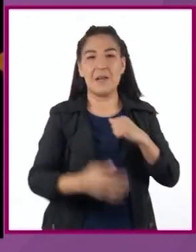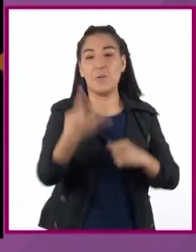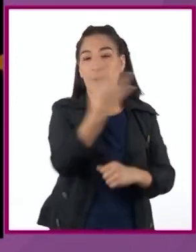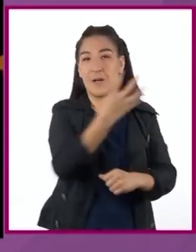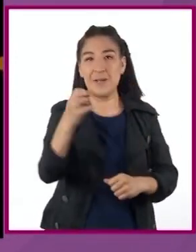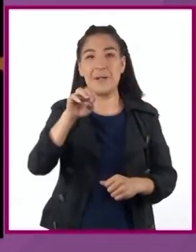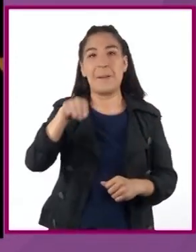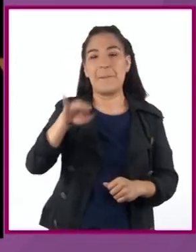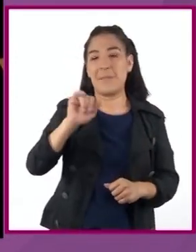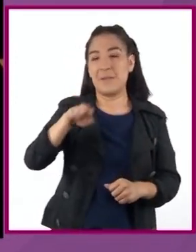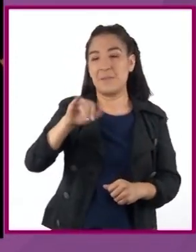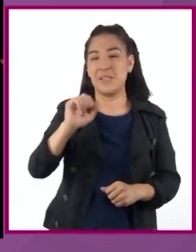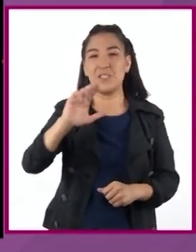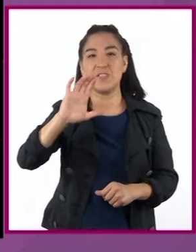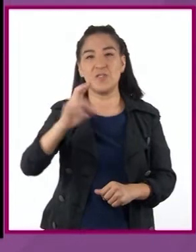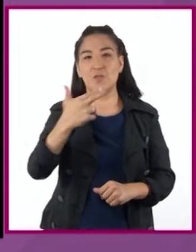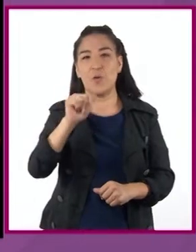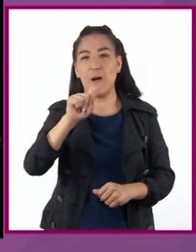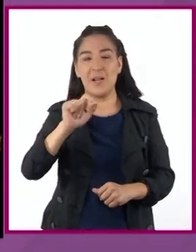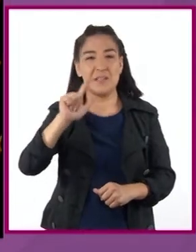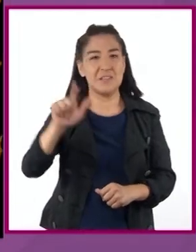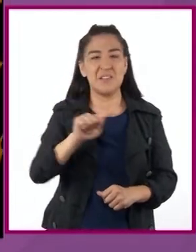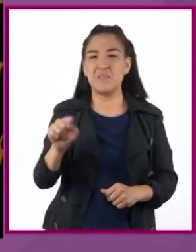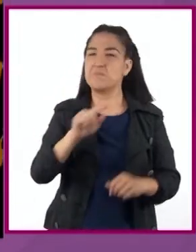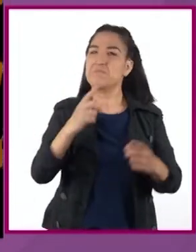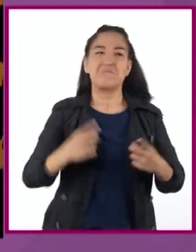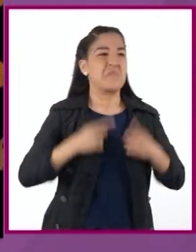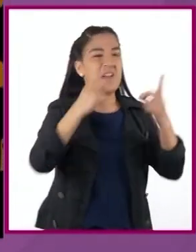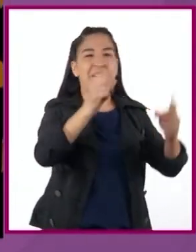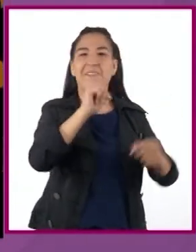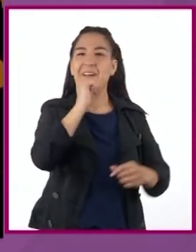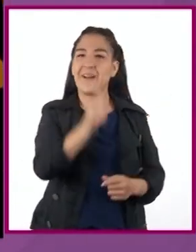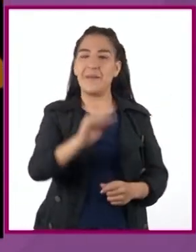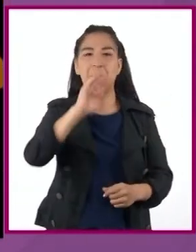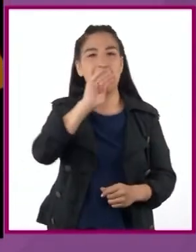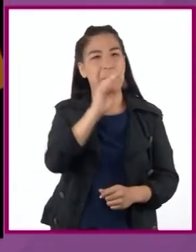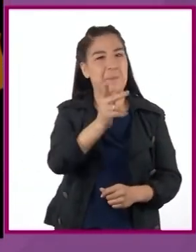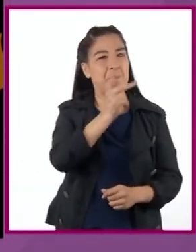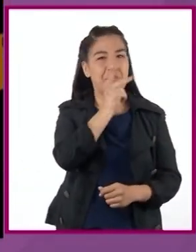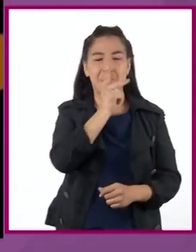Mimixcoa, porque no dedican nada a su madre y a su padre».